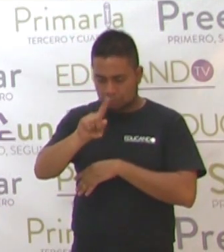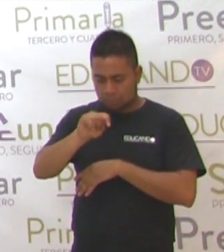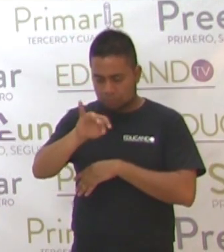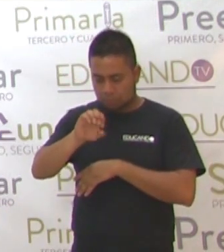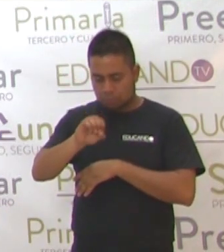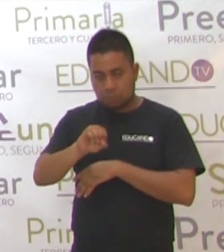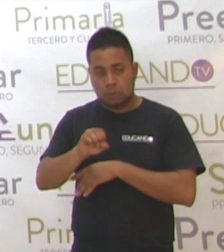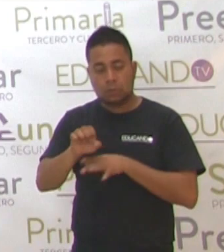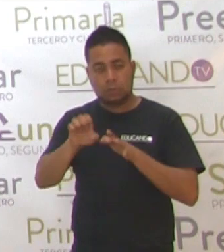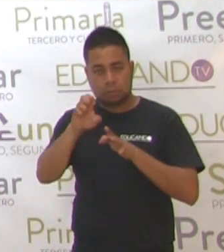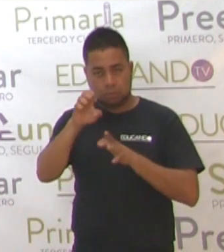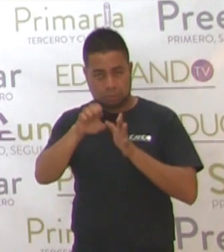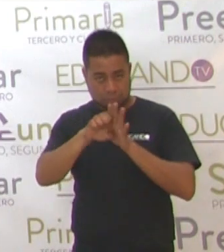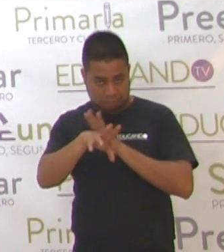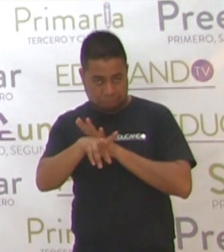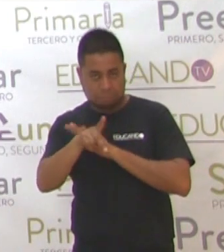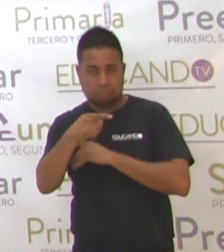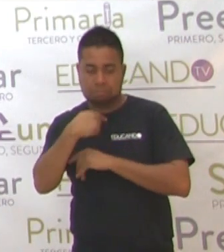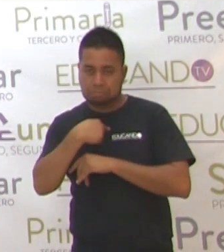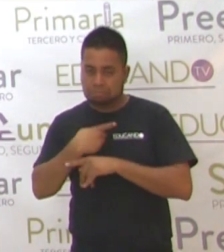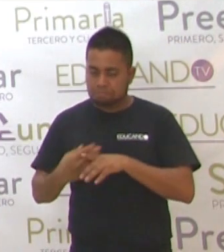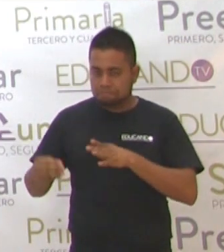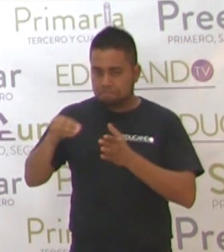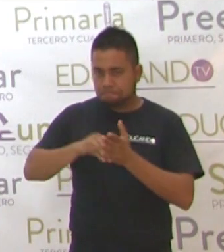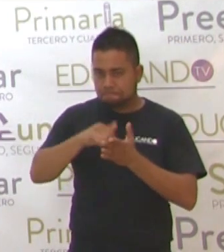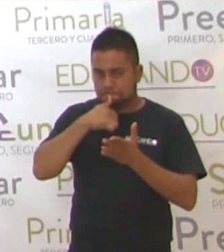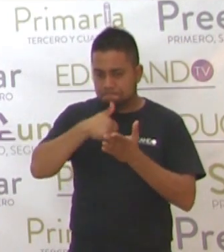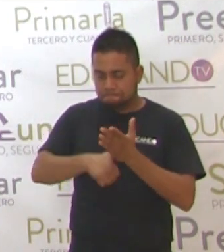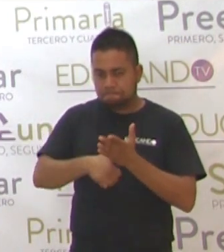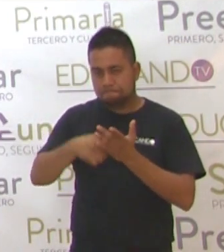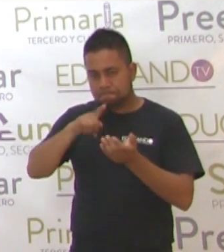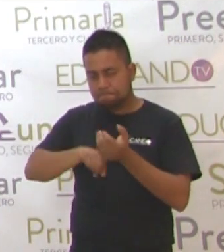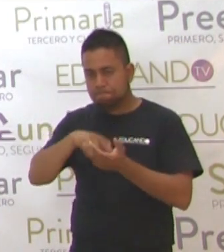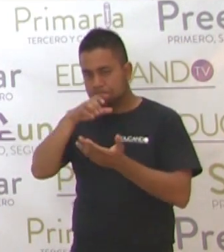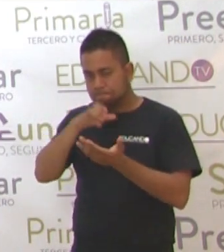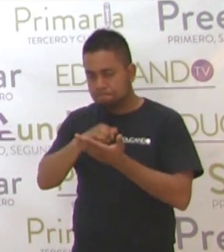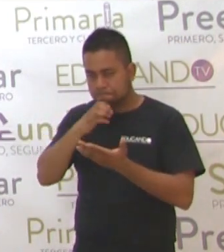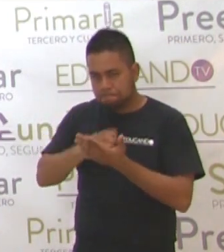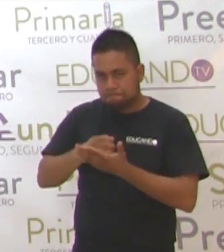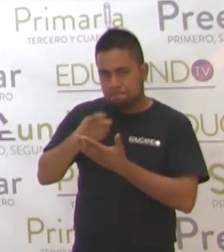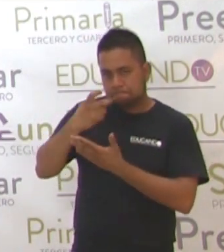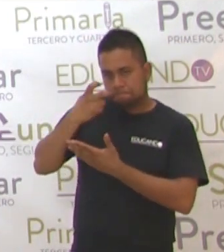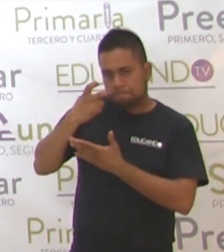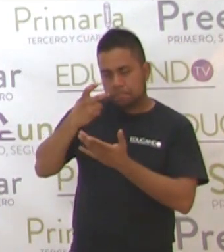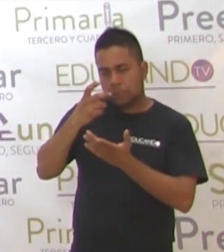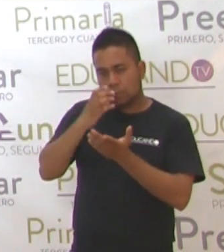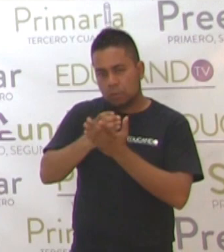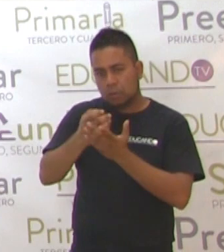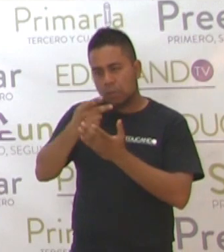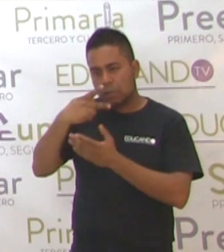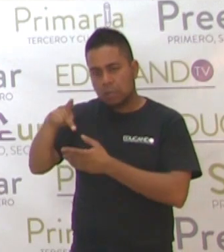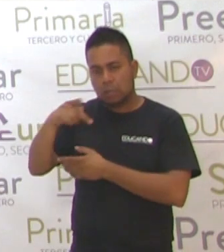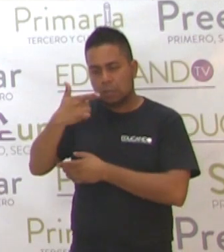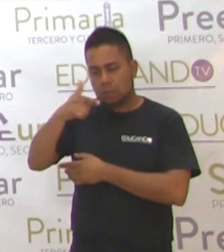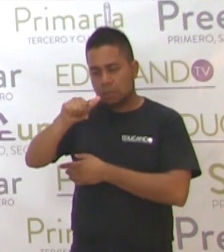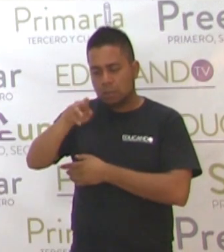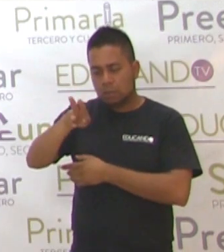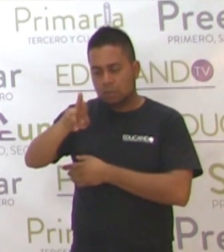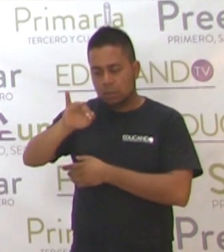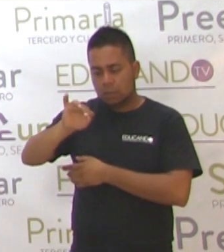si yo pongo la carta está en la libreta de gabriela